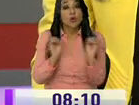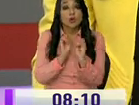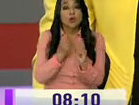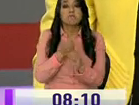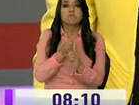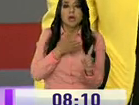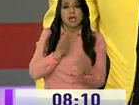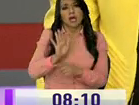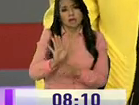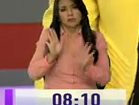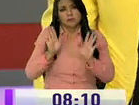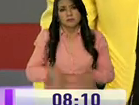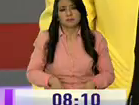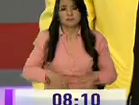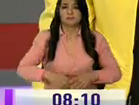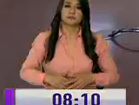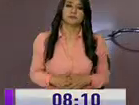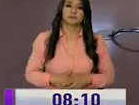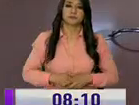tanto a este sector.